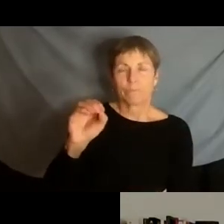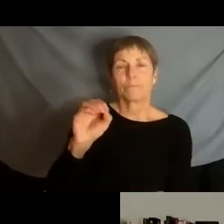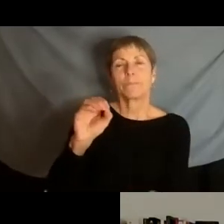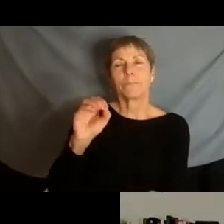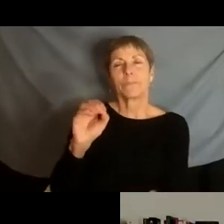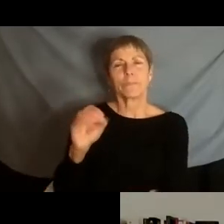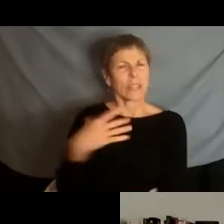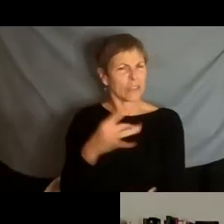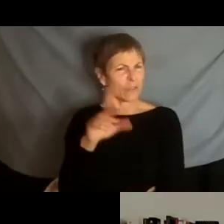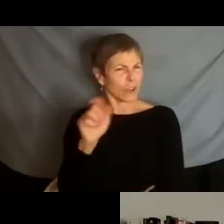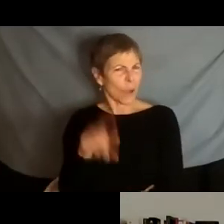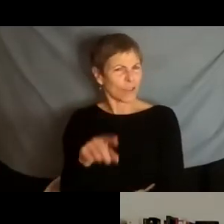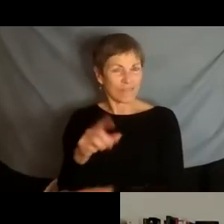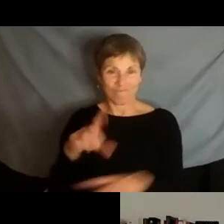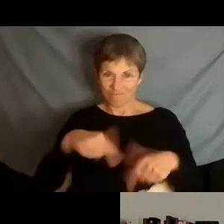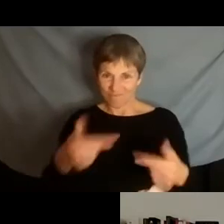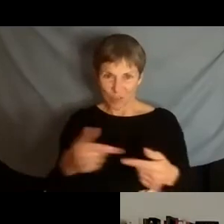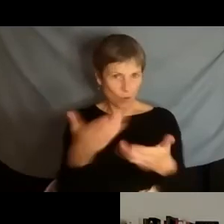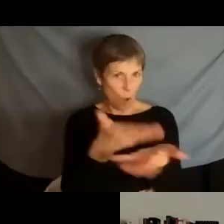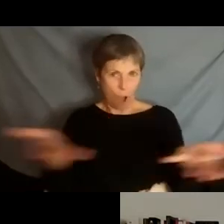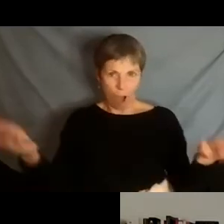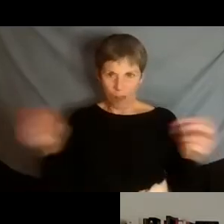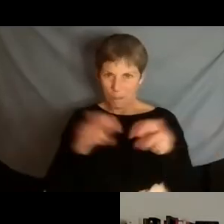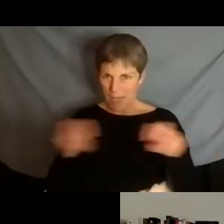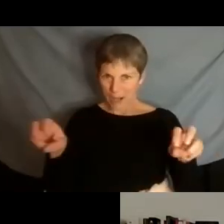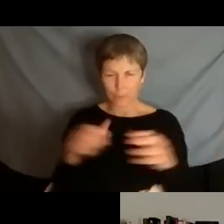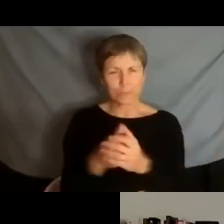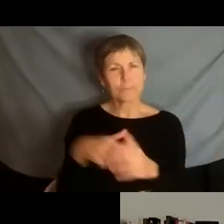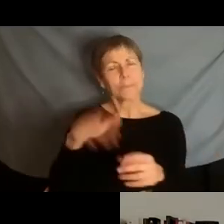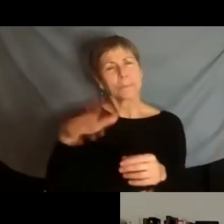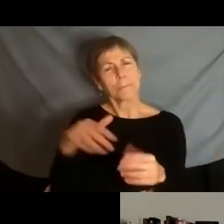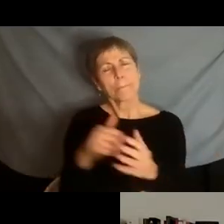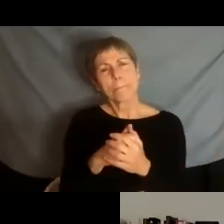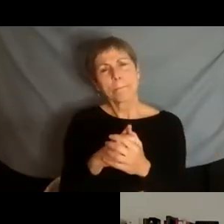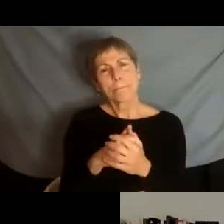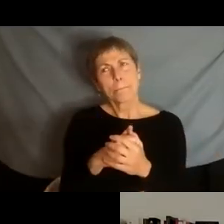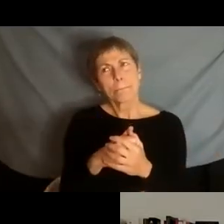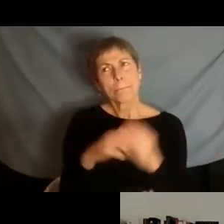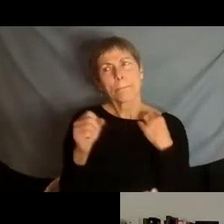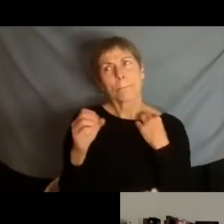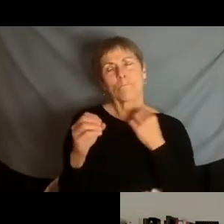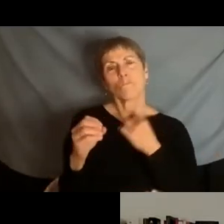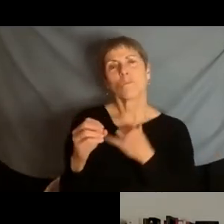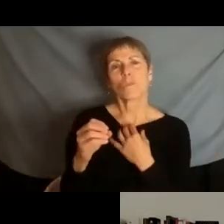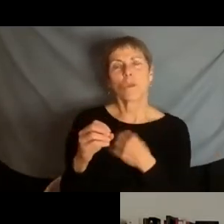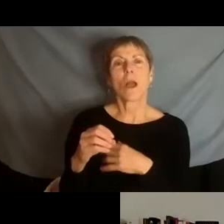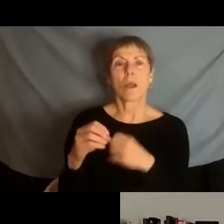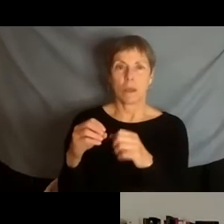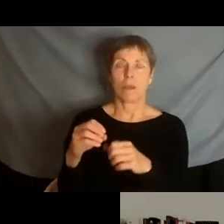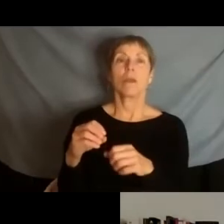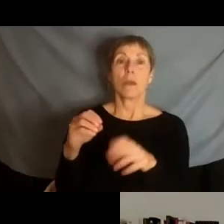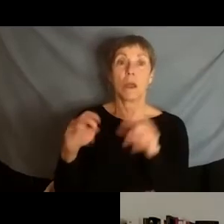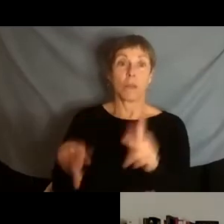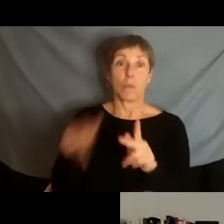pregunta una pregunta muy interesante y se lo voy a dejar al panel entero. ¿Cómo apalancarías el poder económico de